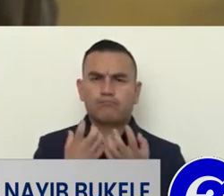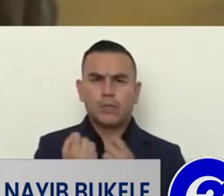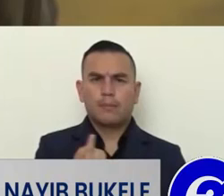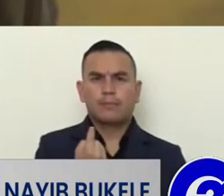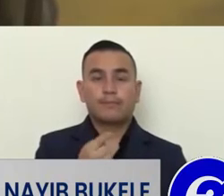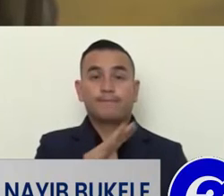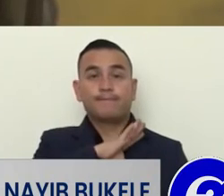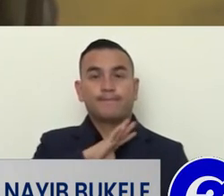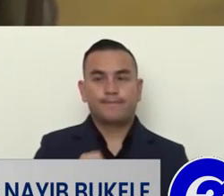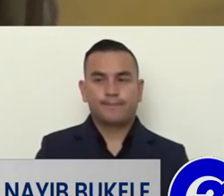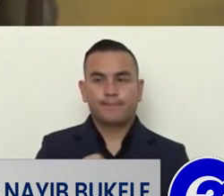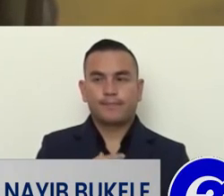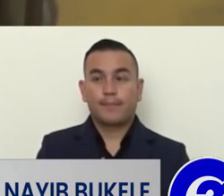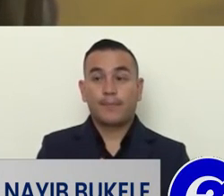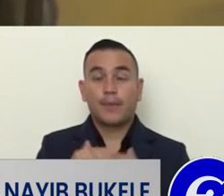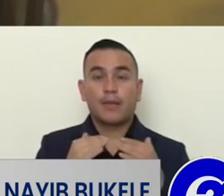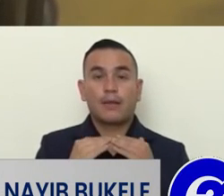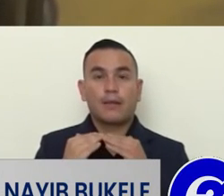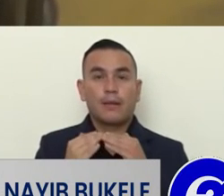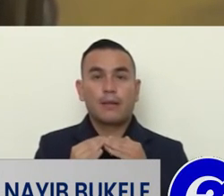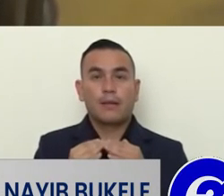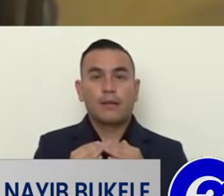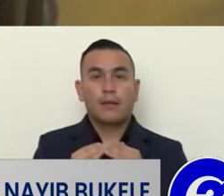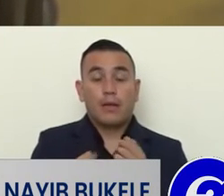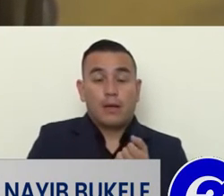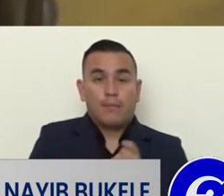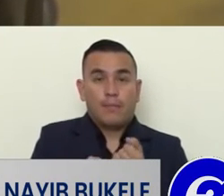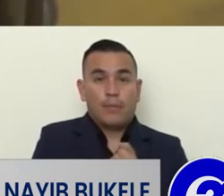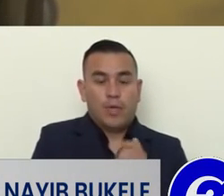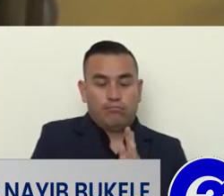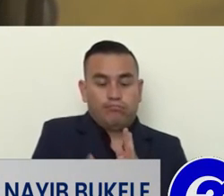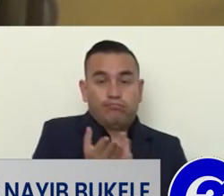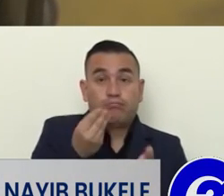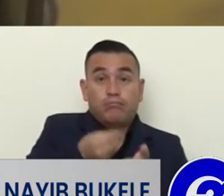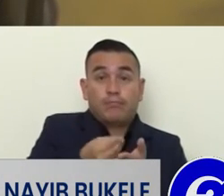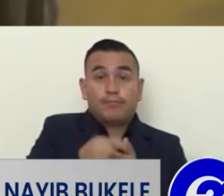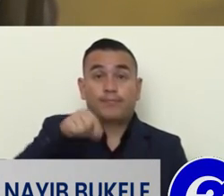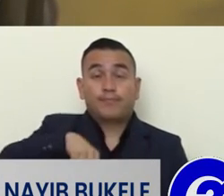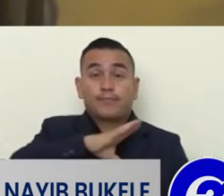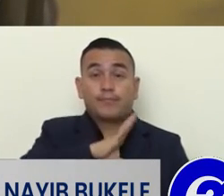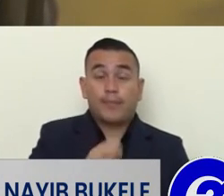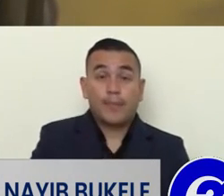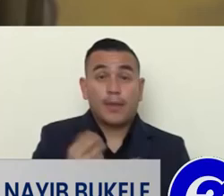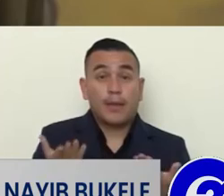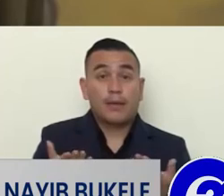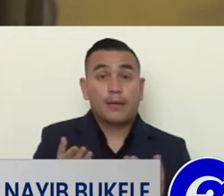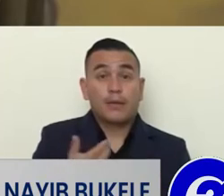la implementación del Bitcoin. Todo caro, dijo el 4.4%, y otros